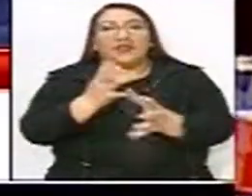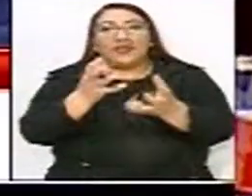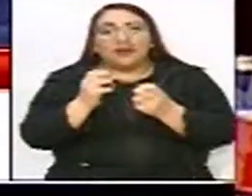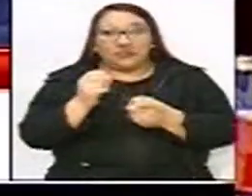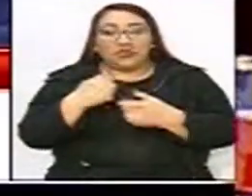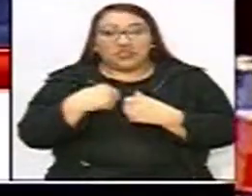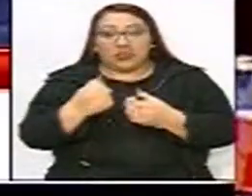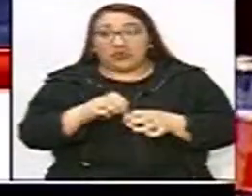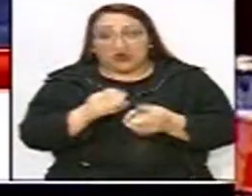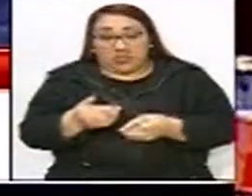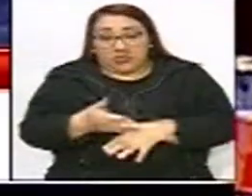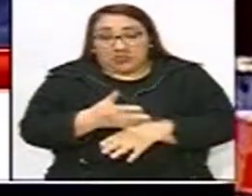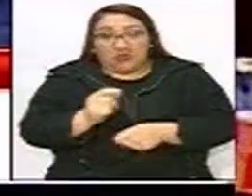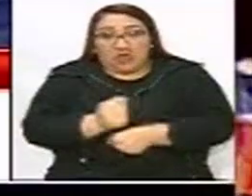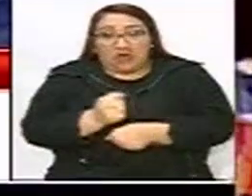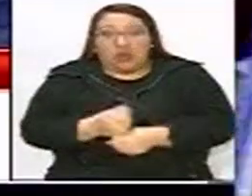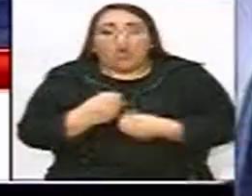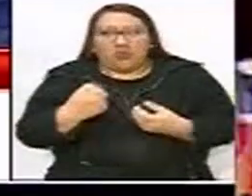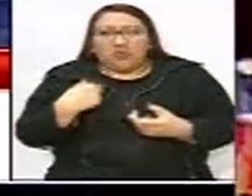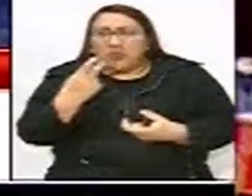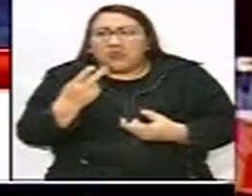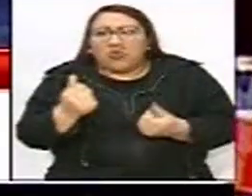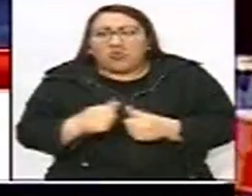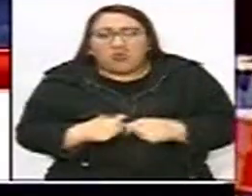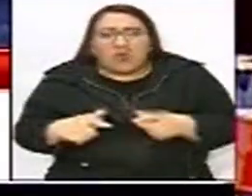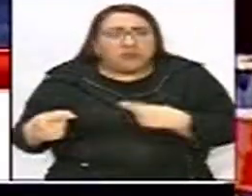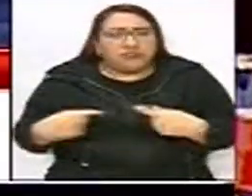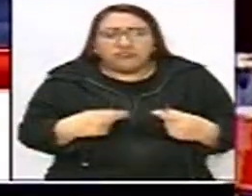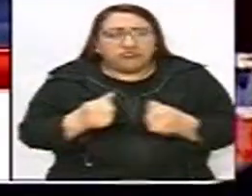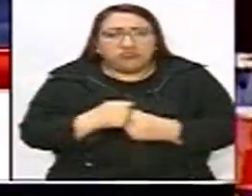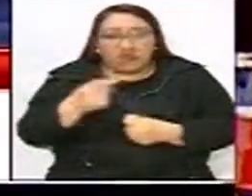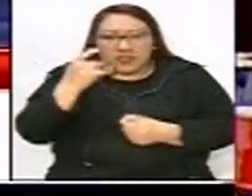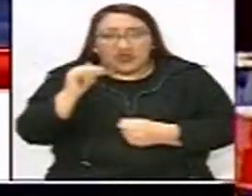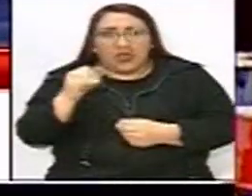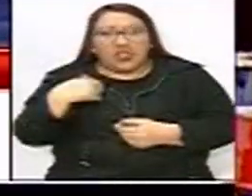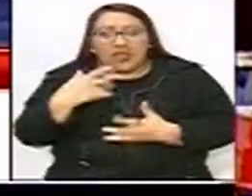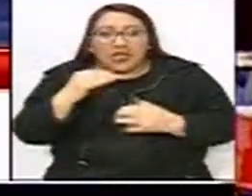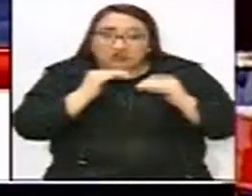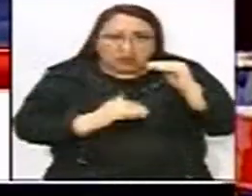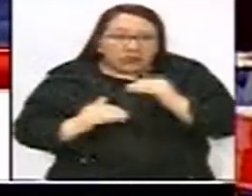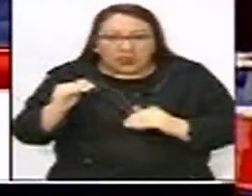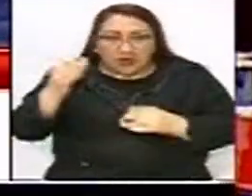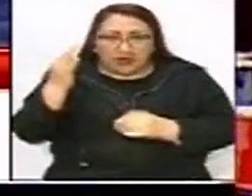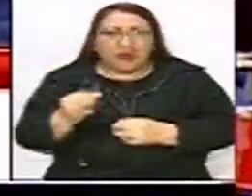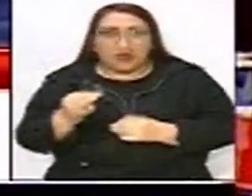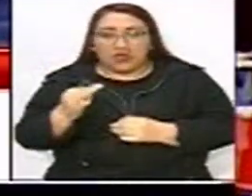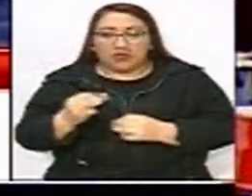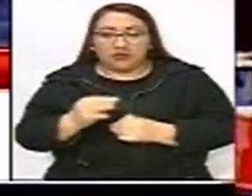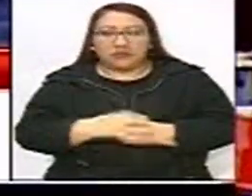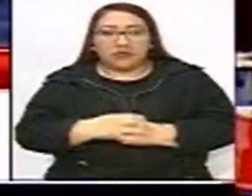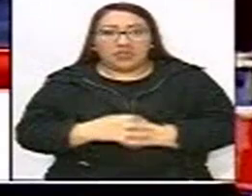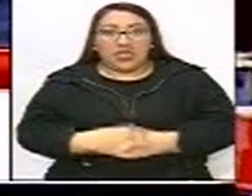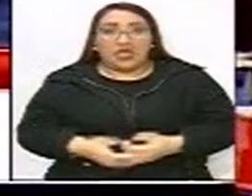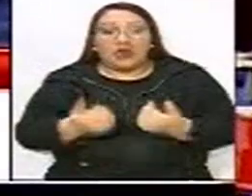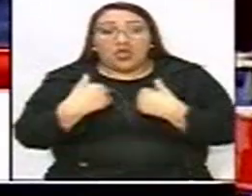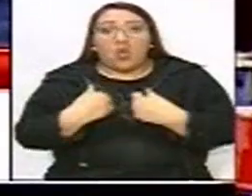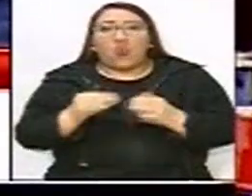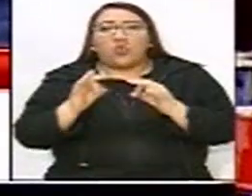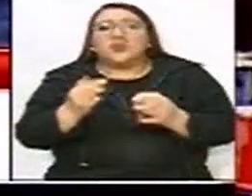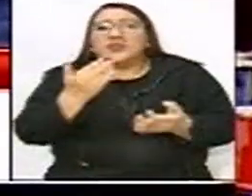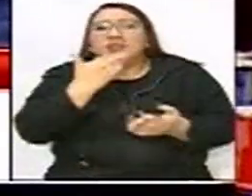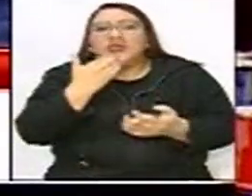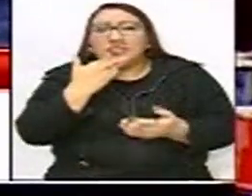que es lo más sano. Es decir, estar en un arbitraje con el propósito de equilibradamente tener justamente